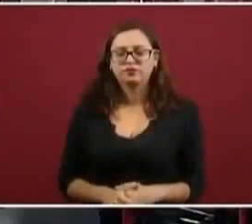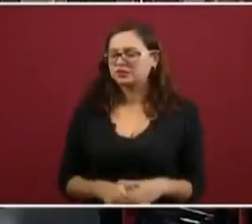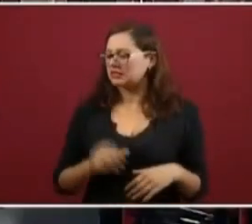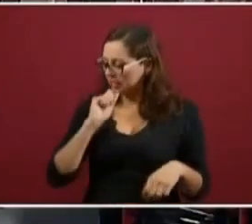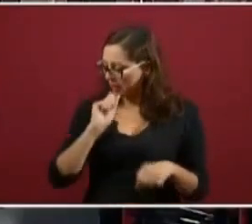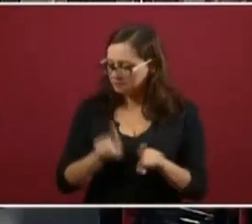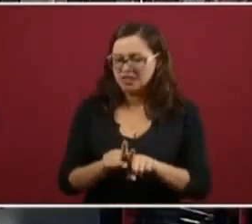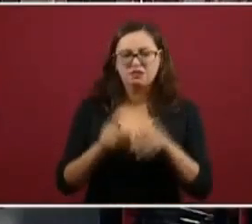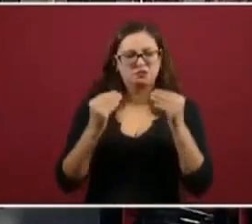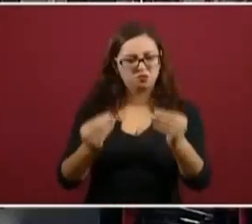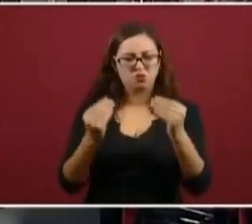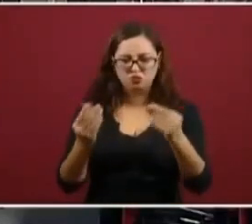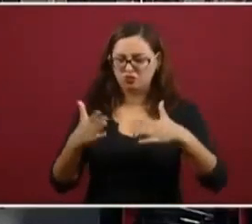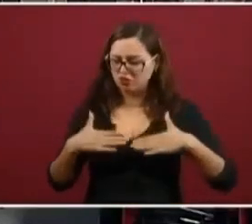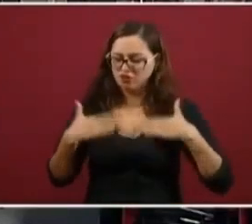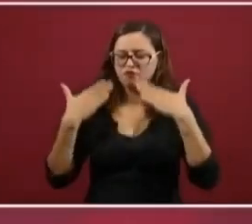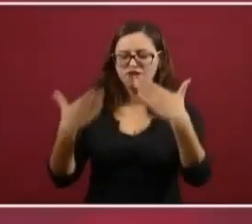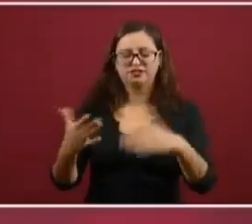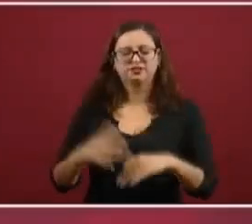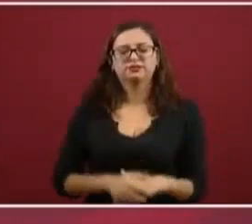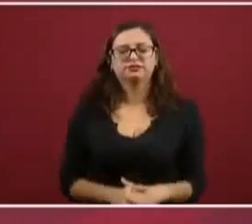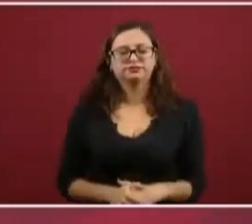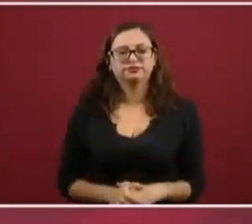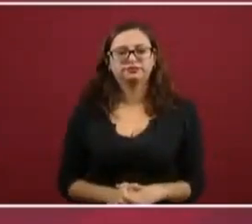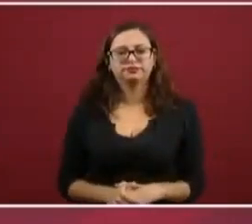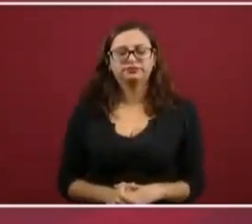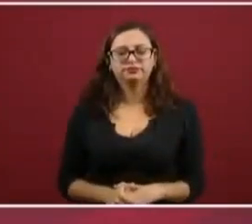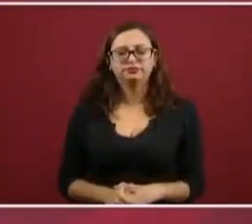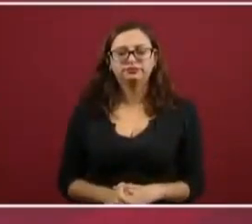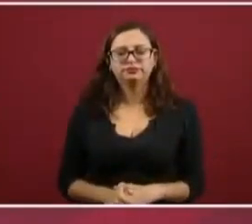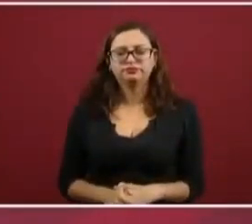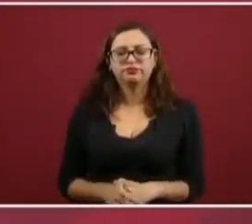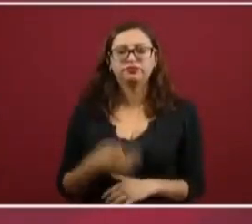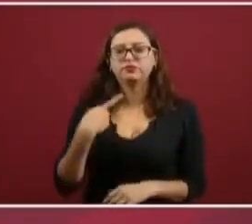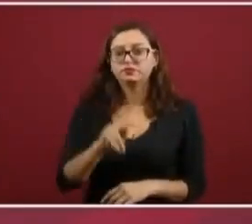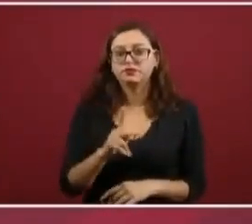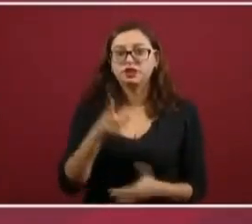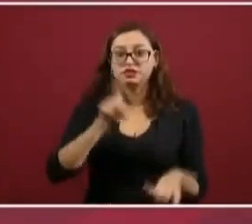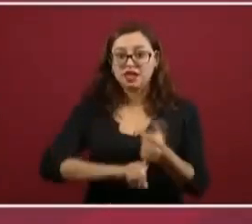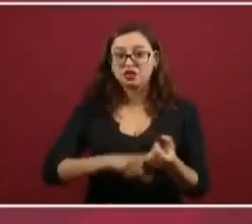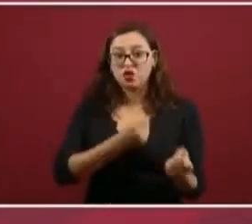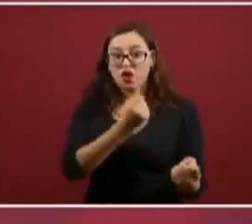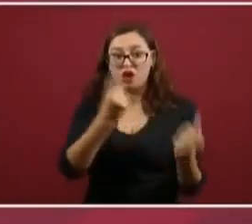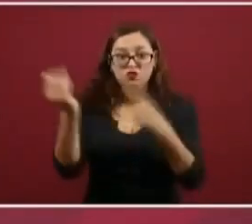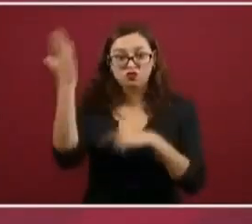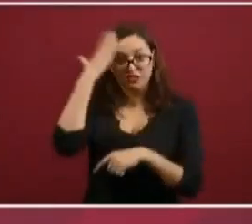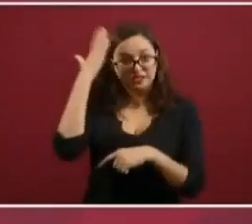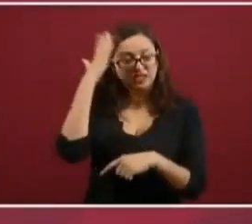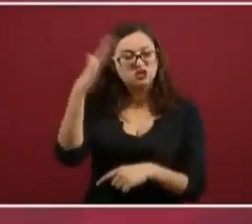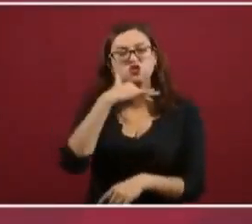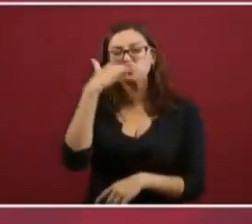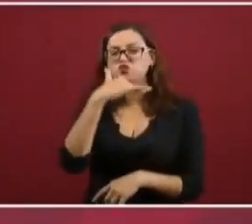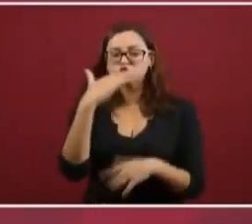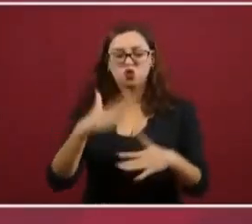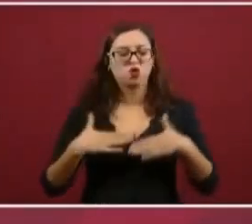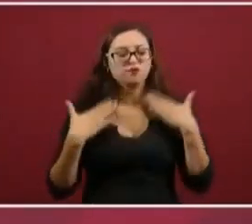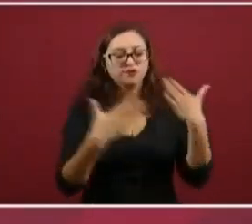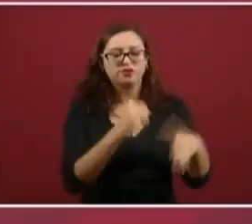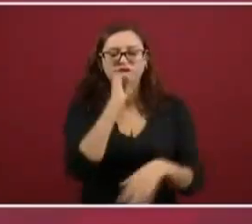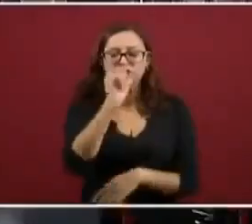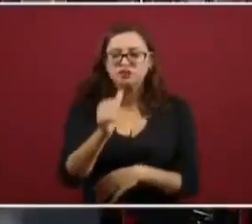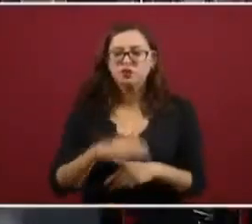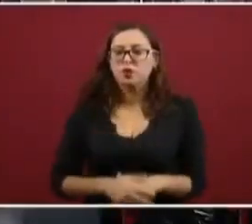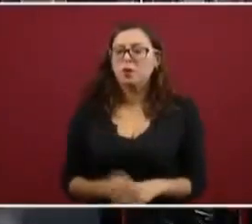muchísimo pero no confío en algunos líderes corrupto pero si los que